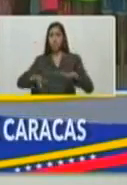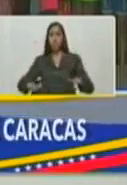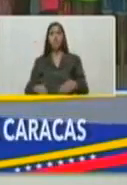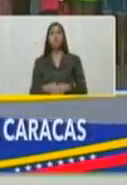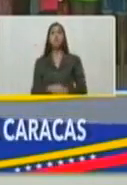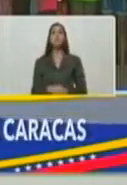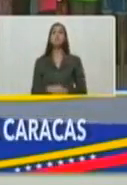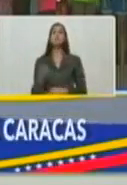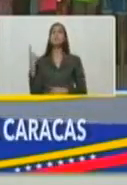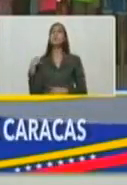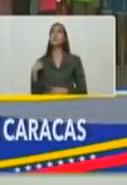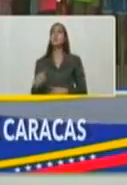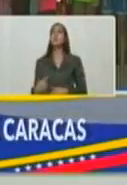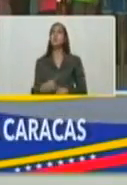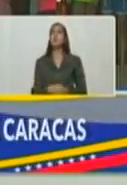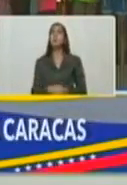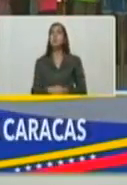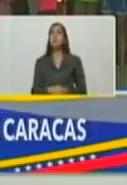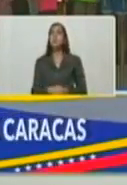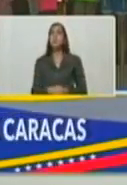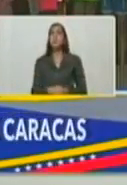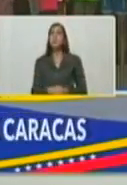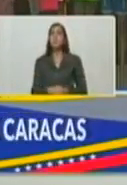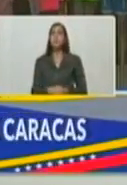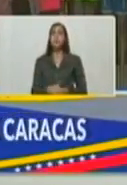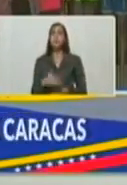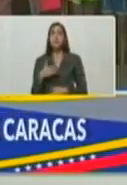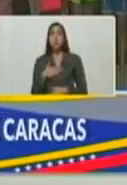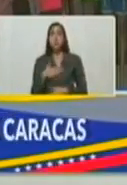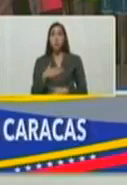Tengo el botón aquí en mi mano derecha, Nahum.